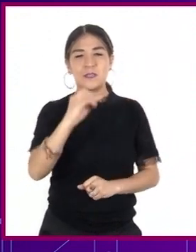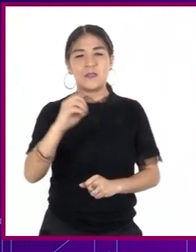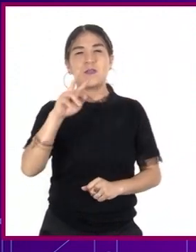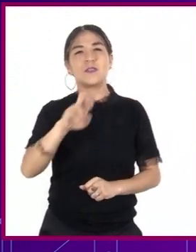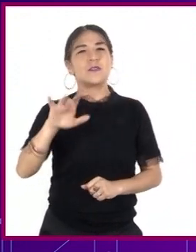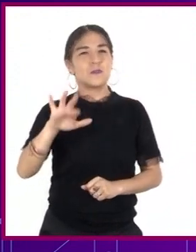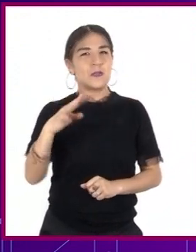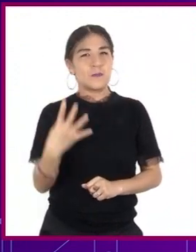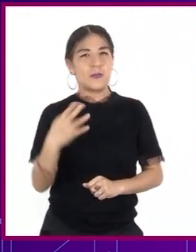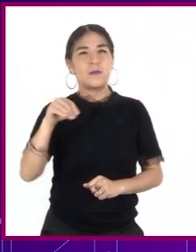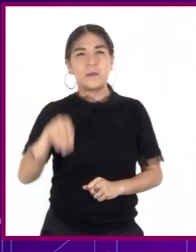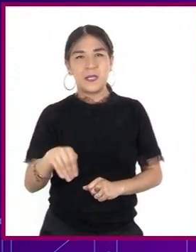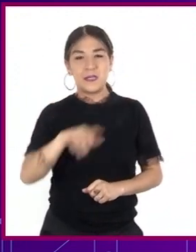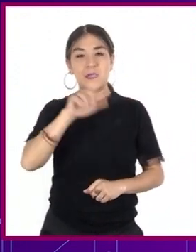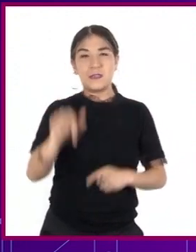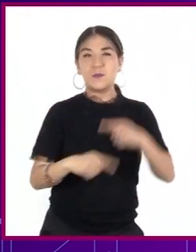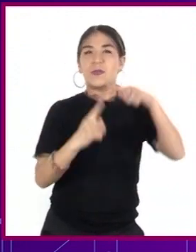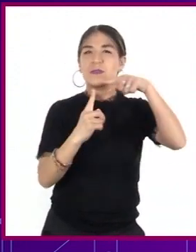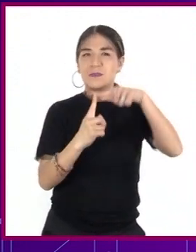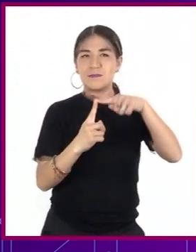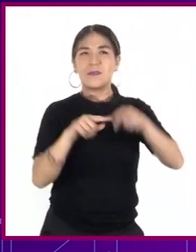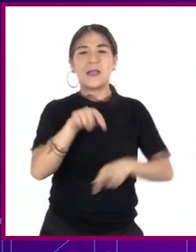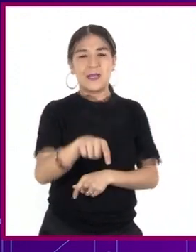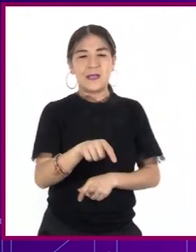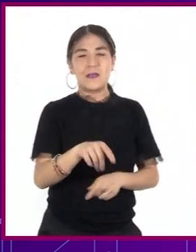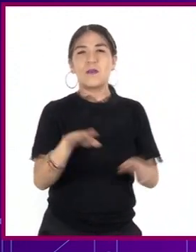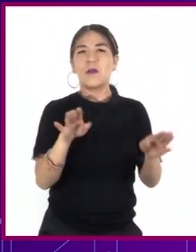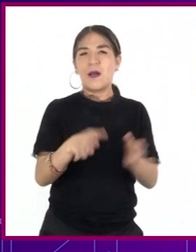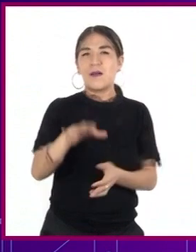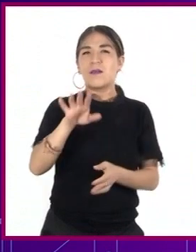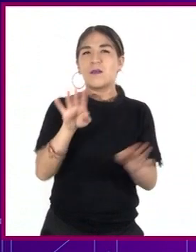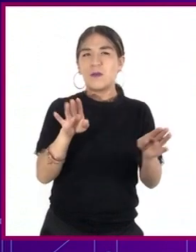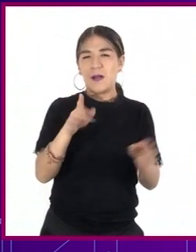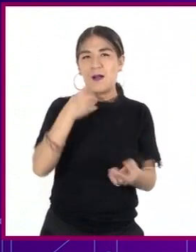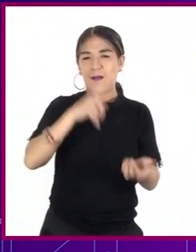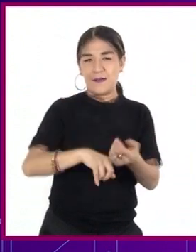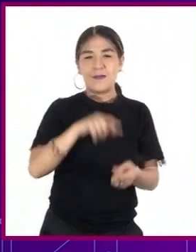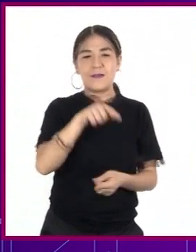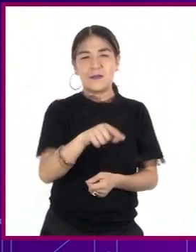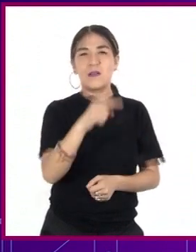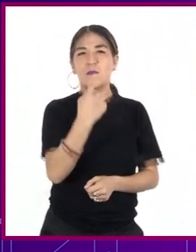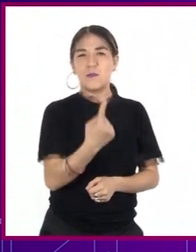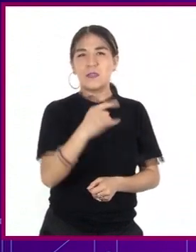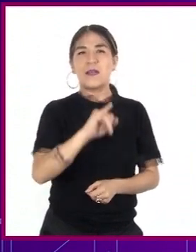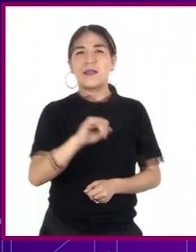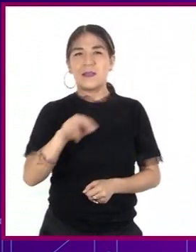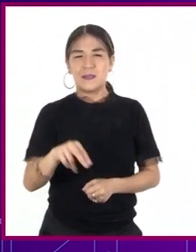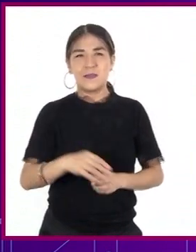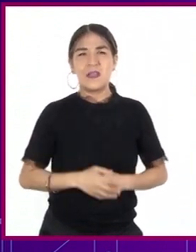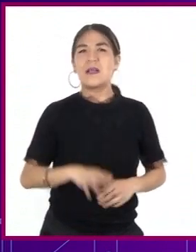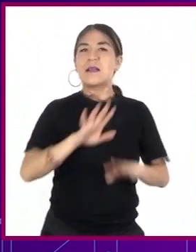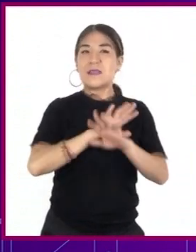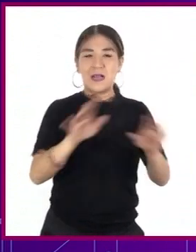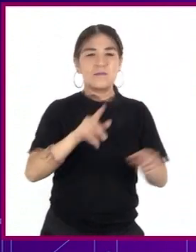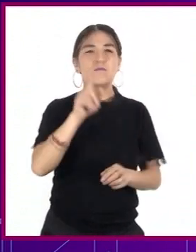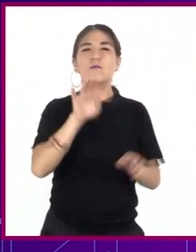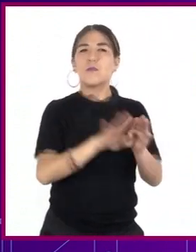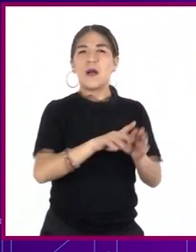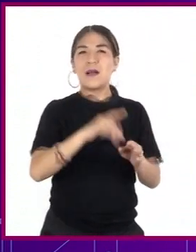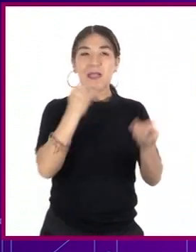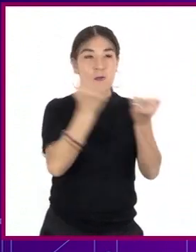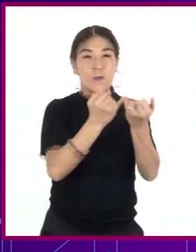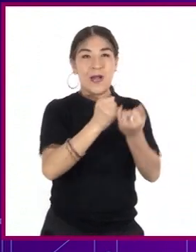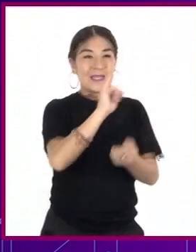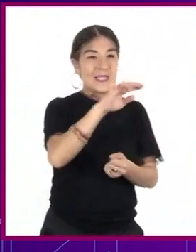0.0254 metros y dividimos el producto obtenido entre 1 pulgada. Cancelamos las unidades